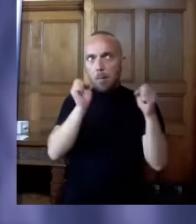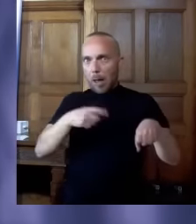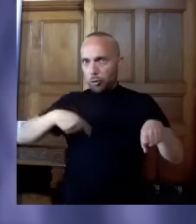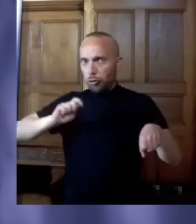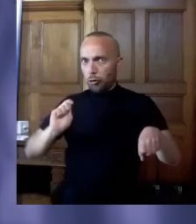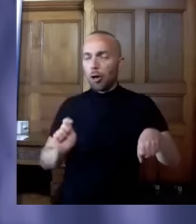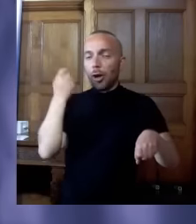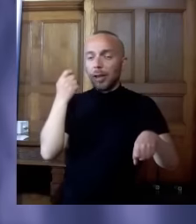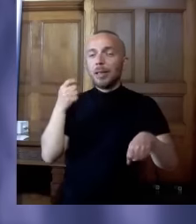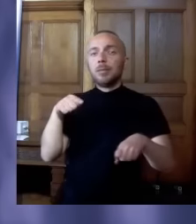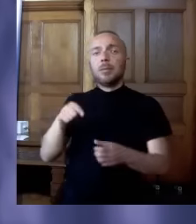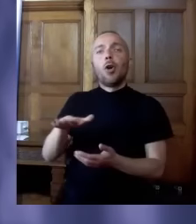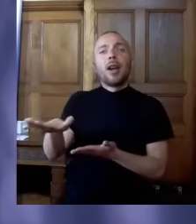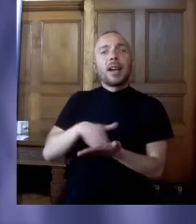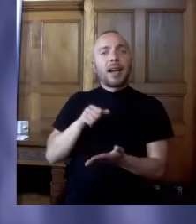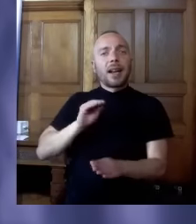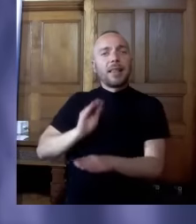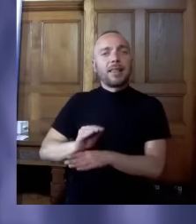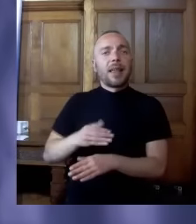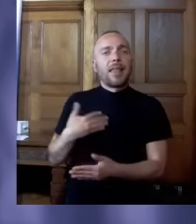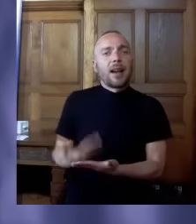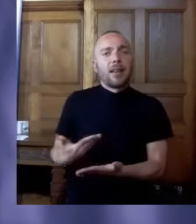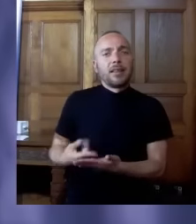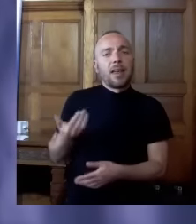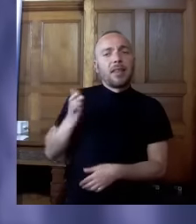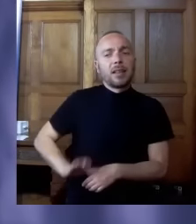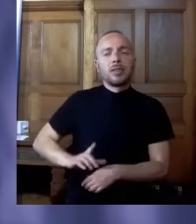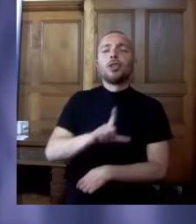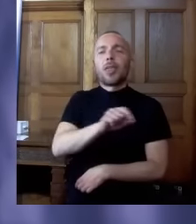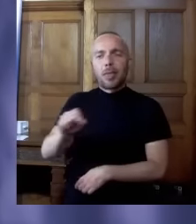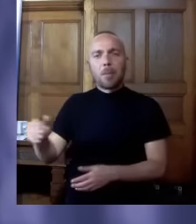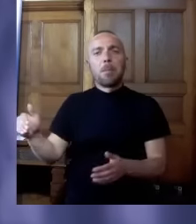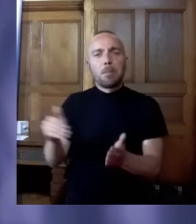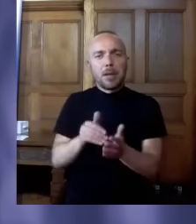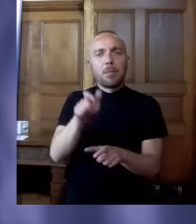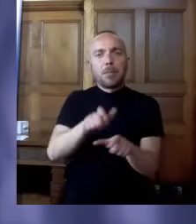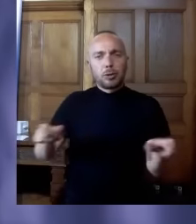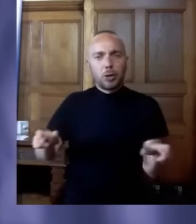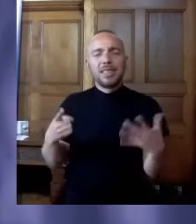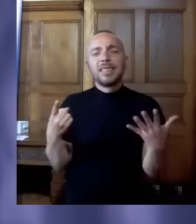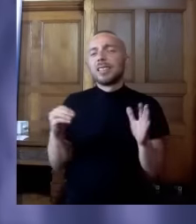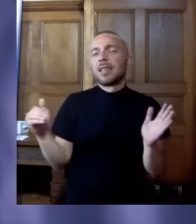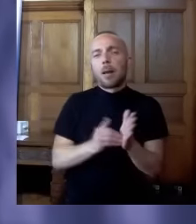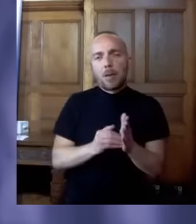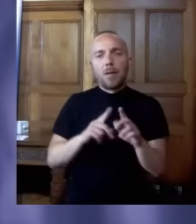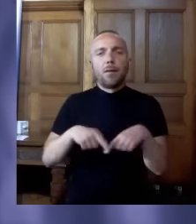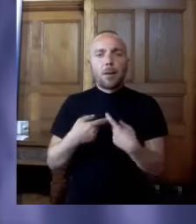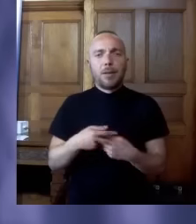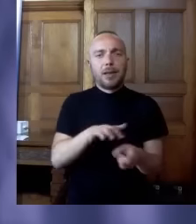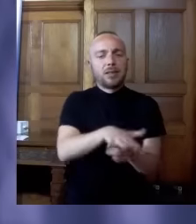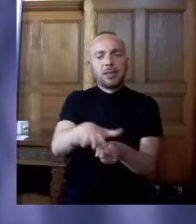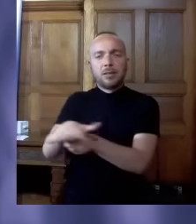extendido esta renta de garantía ingresos a 100.000 personas 60.000 familias y